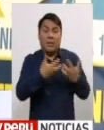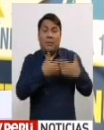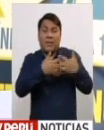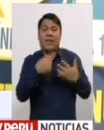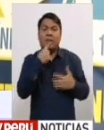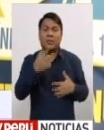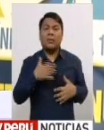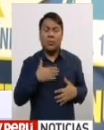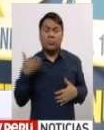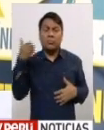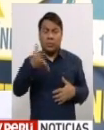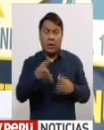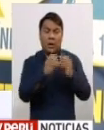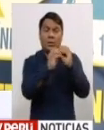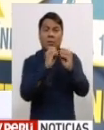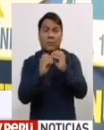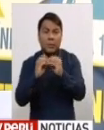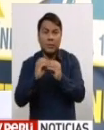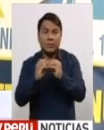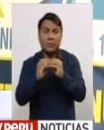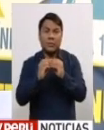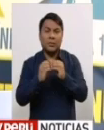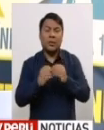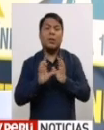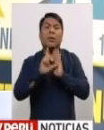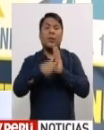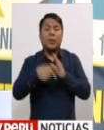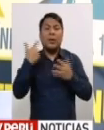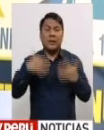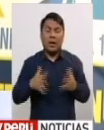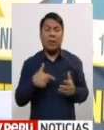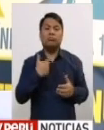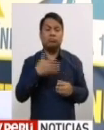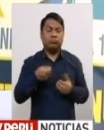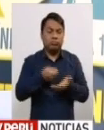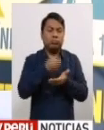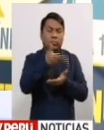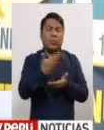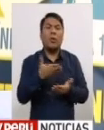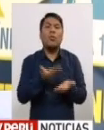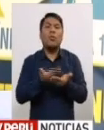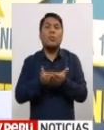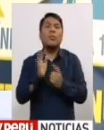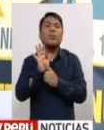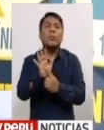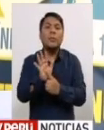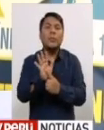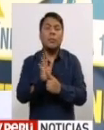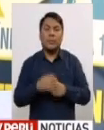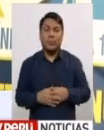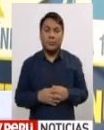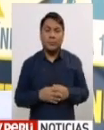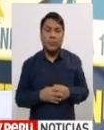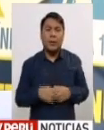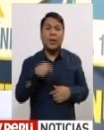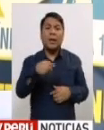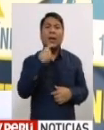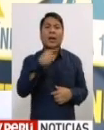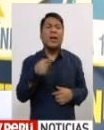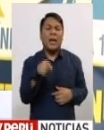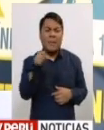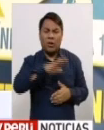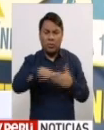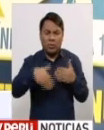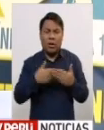esta reparación y que luego de una pequeña indagación se comprobó rápidamente que pertenecían a una sola